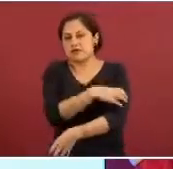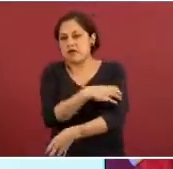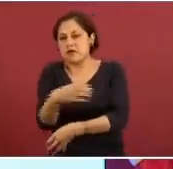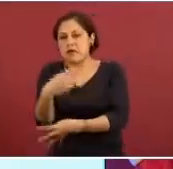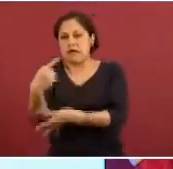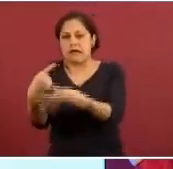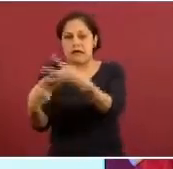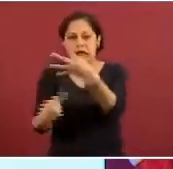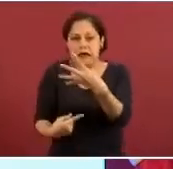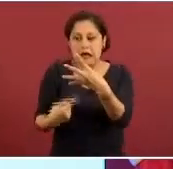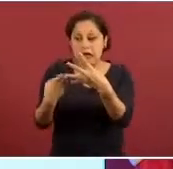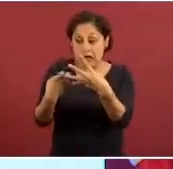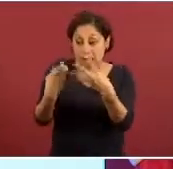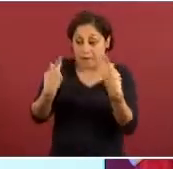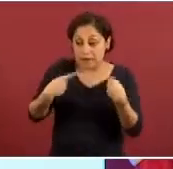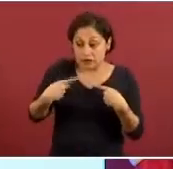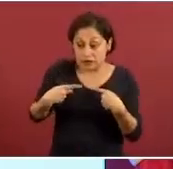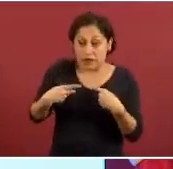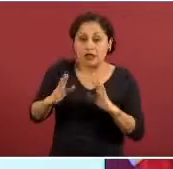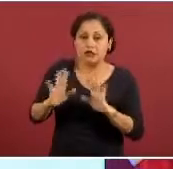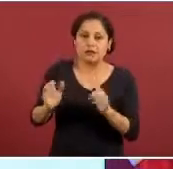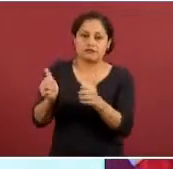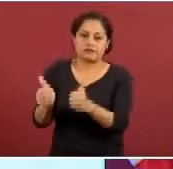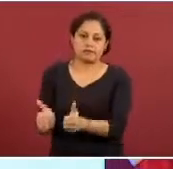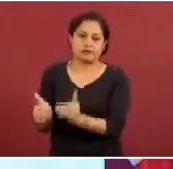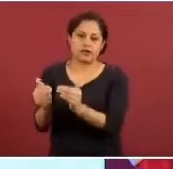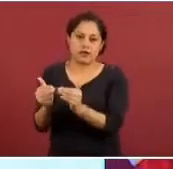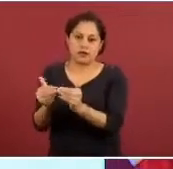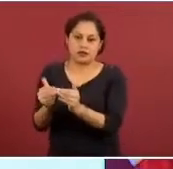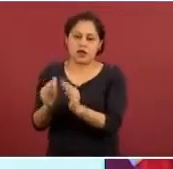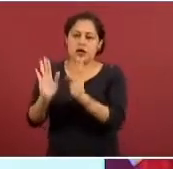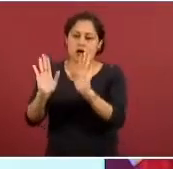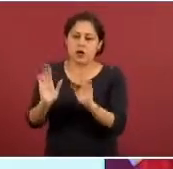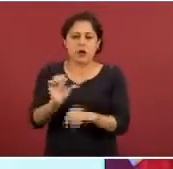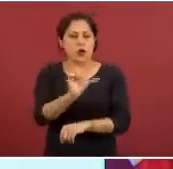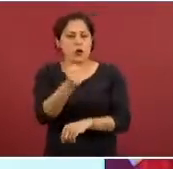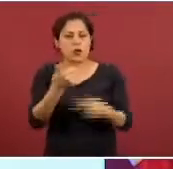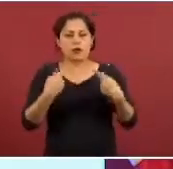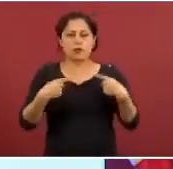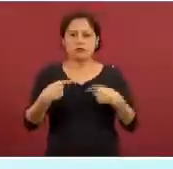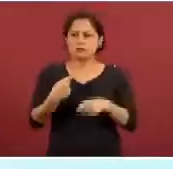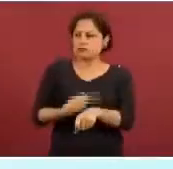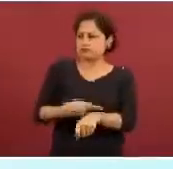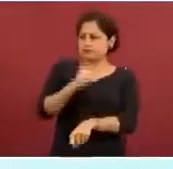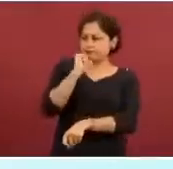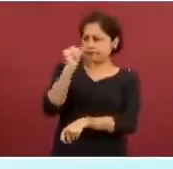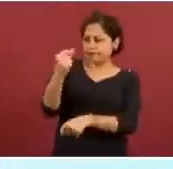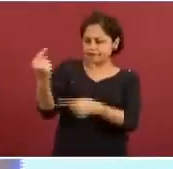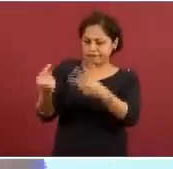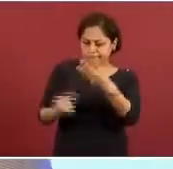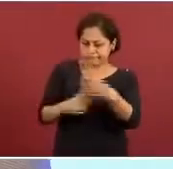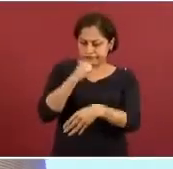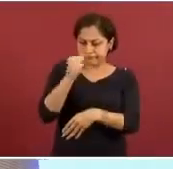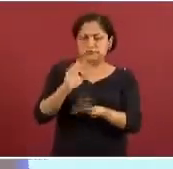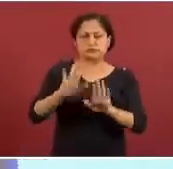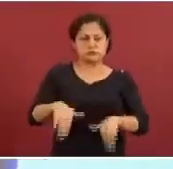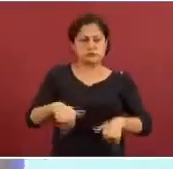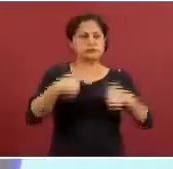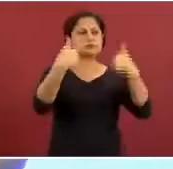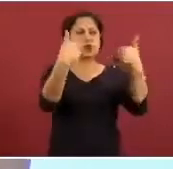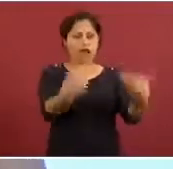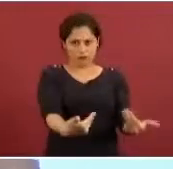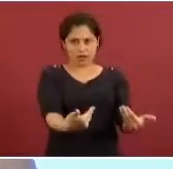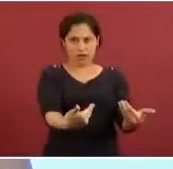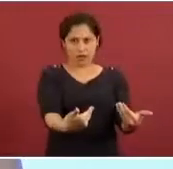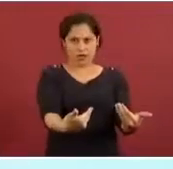etcétera. Si tienen síntomas, que no circulen en la calle porque seguramente pueden contagiar a otras personas. Ahora,